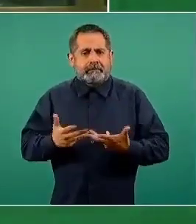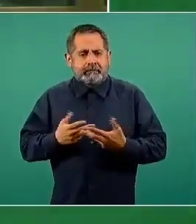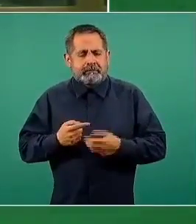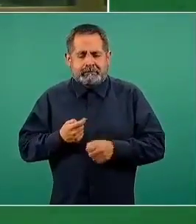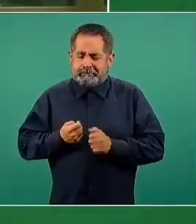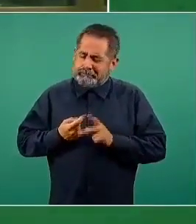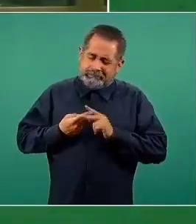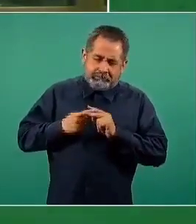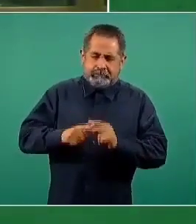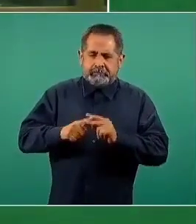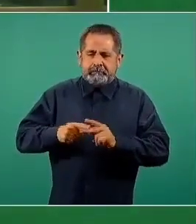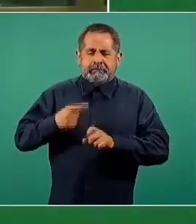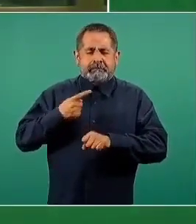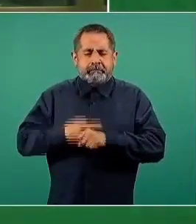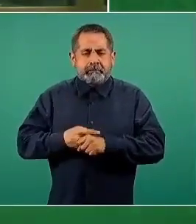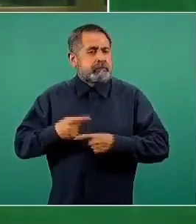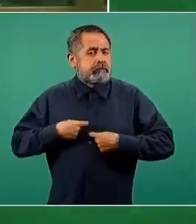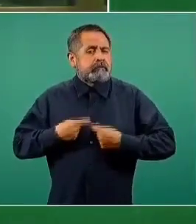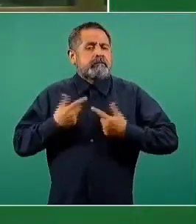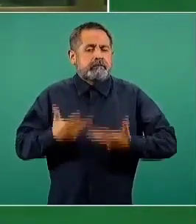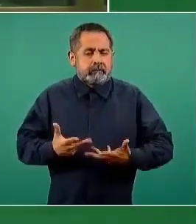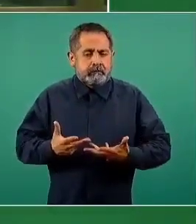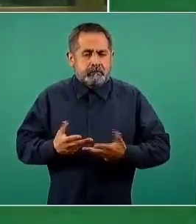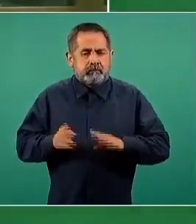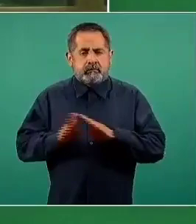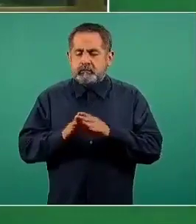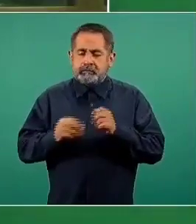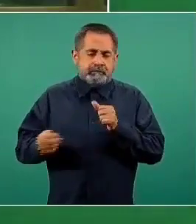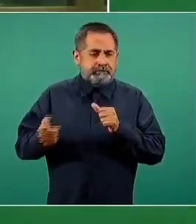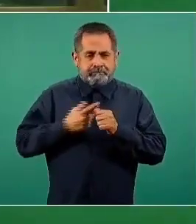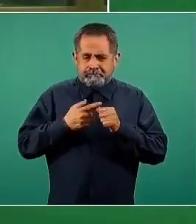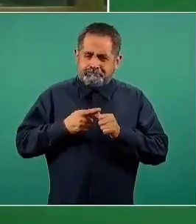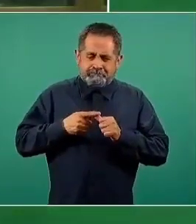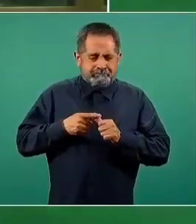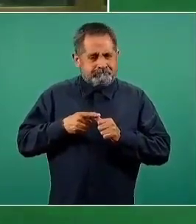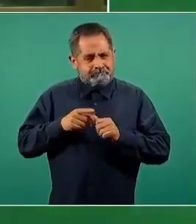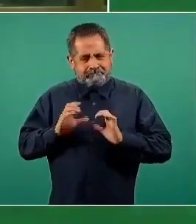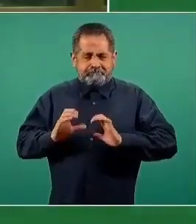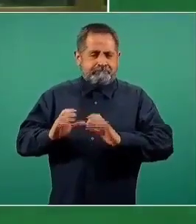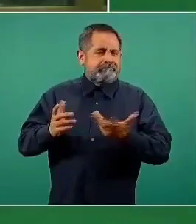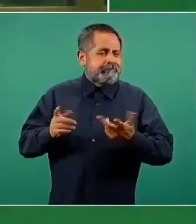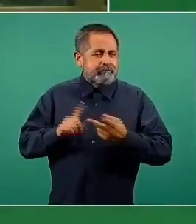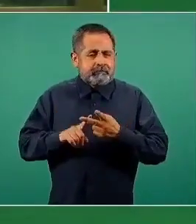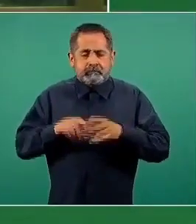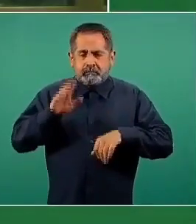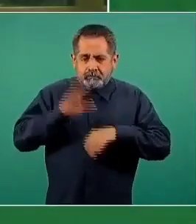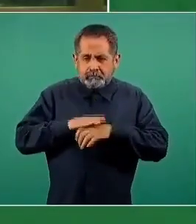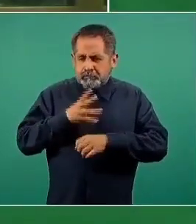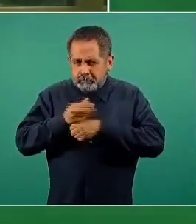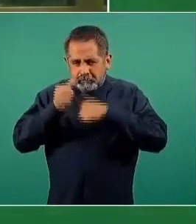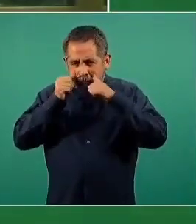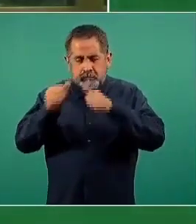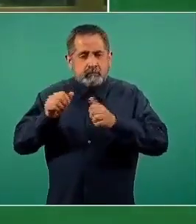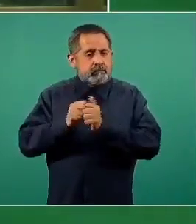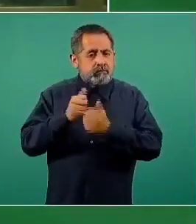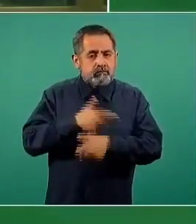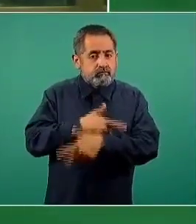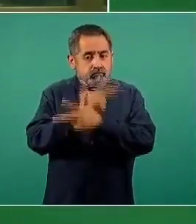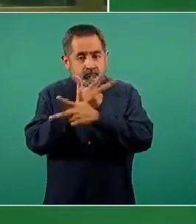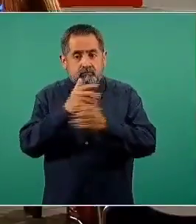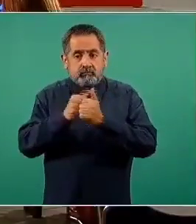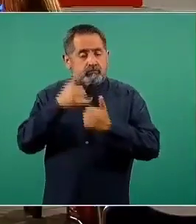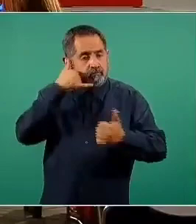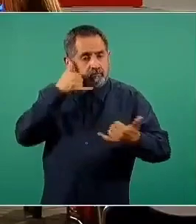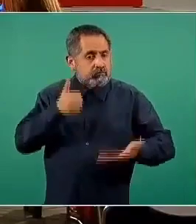nivel, que es primer nivel y primera línea. Se deben ampliar las posibilidades de atención virtual o